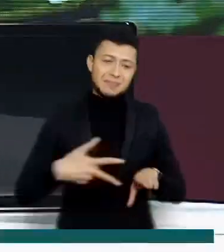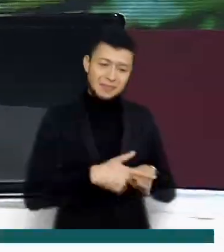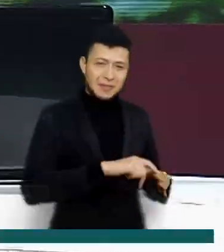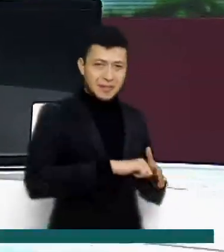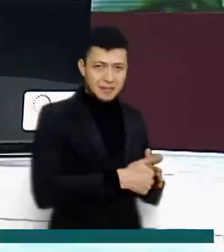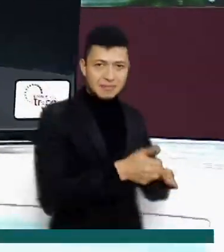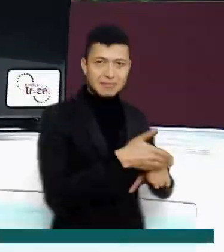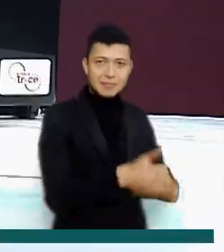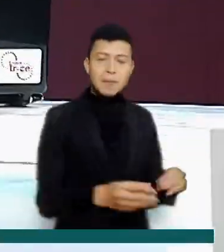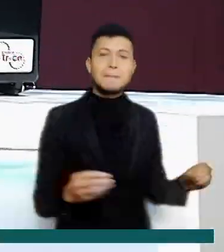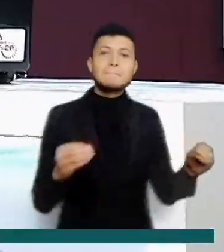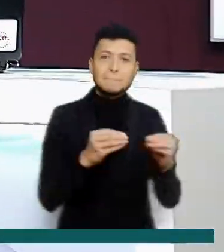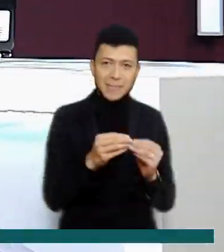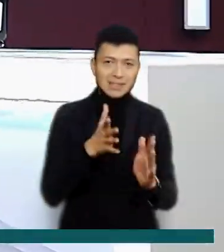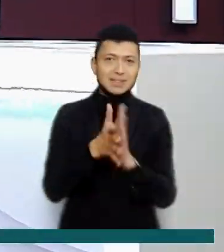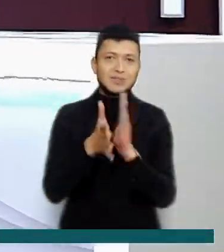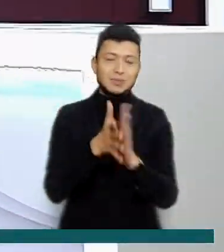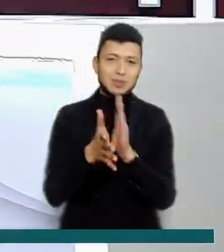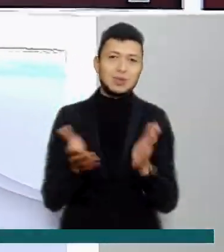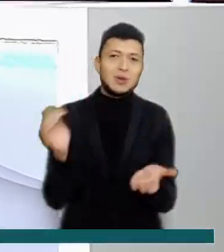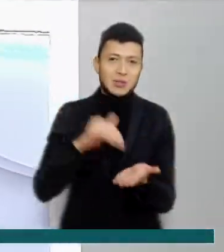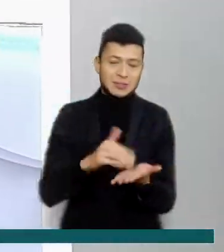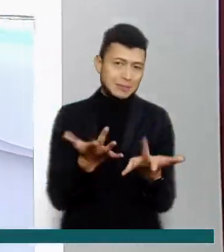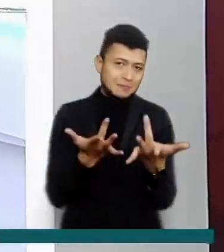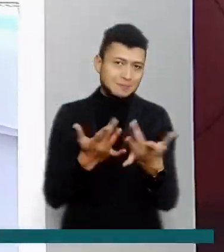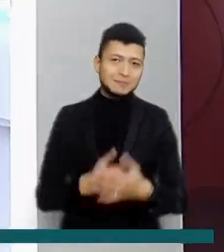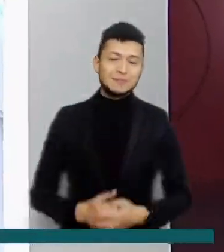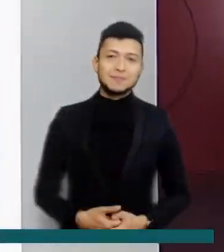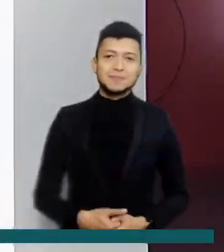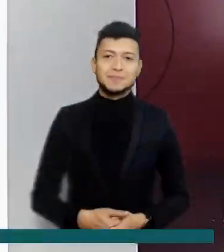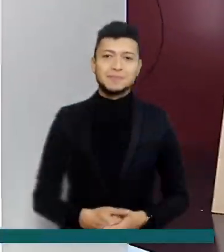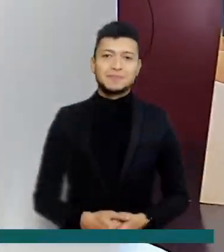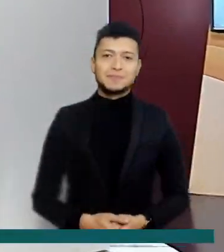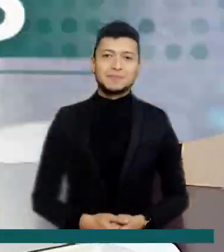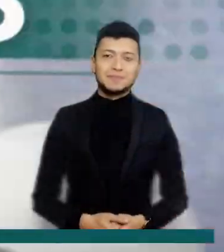Hacemos una nueva pausa y en minutos regresamos con más información.